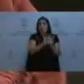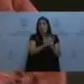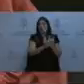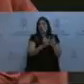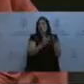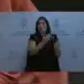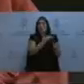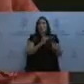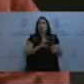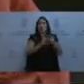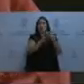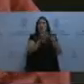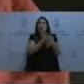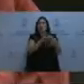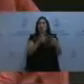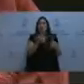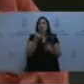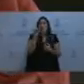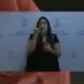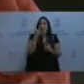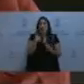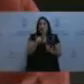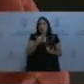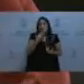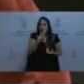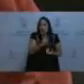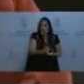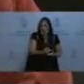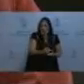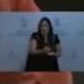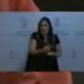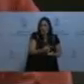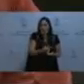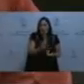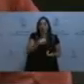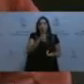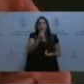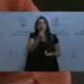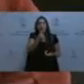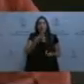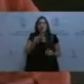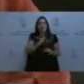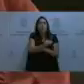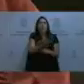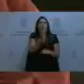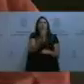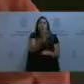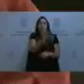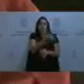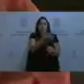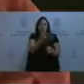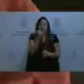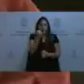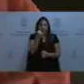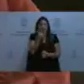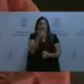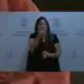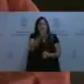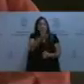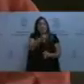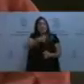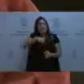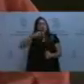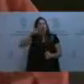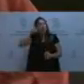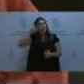eficiencia energética. Le puedo decir cuánto dinero dedicamos a la eficiencia energética y también que vamos a hacer una experiencia